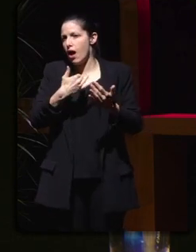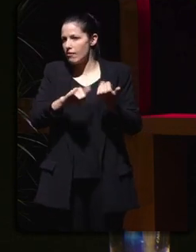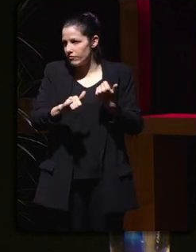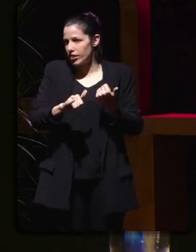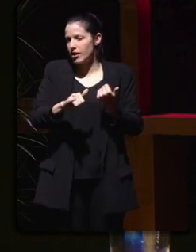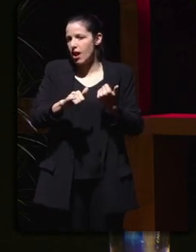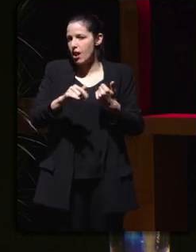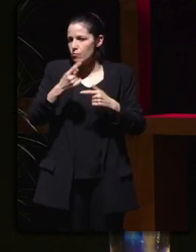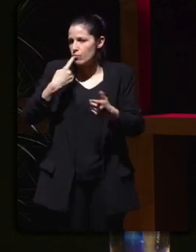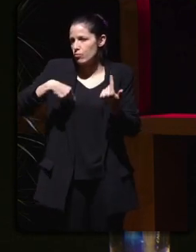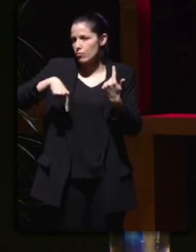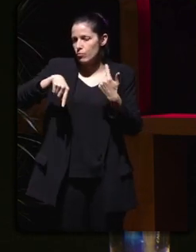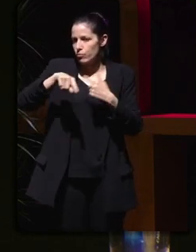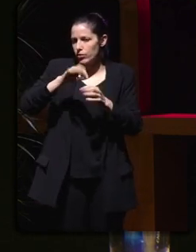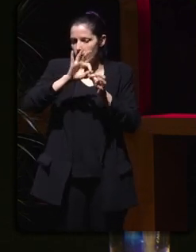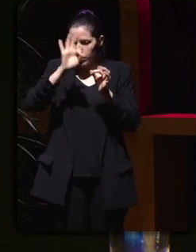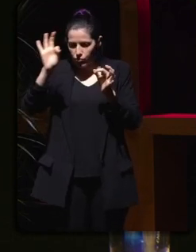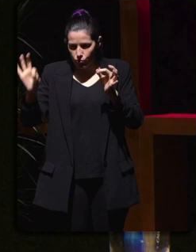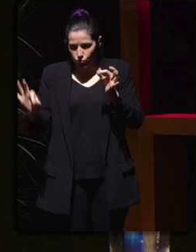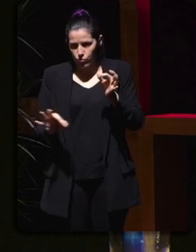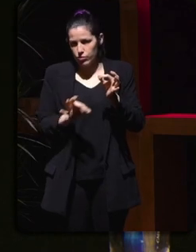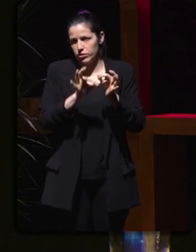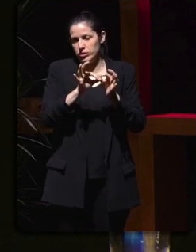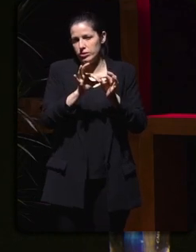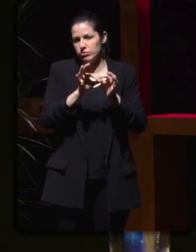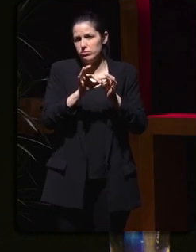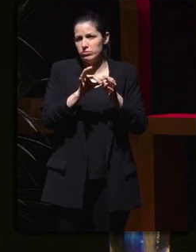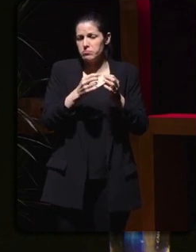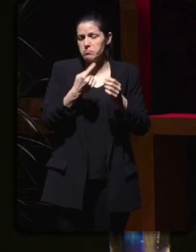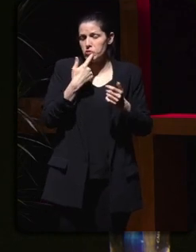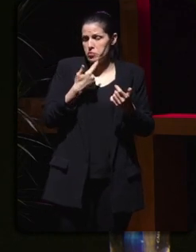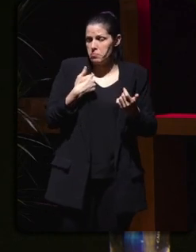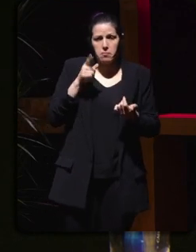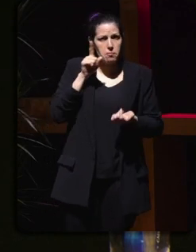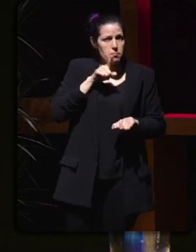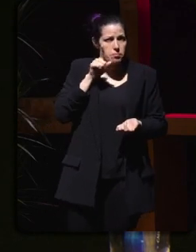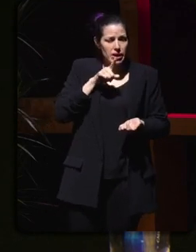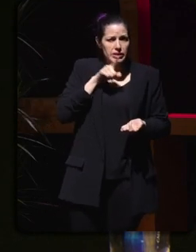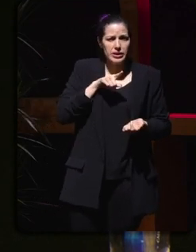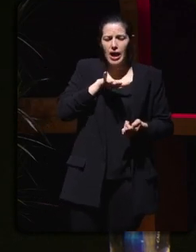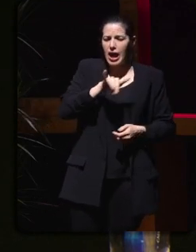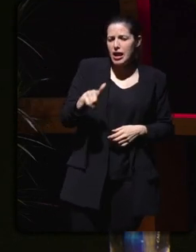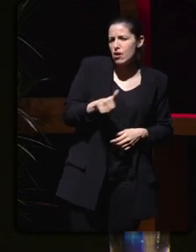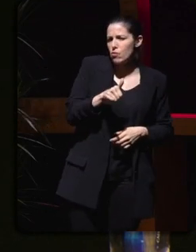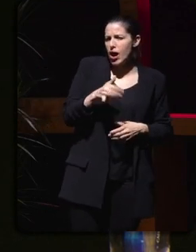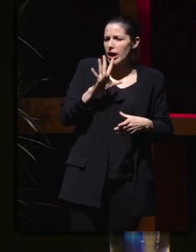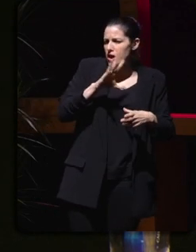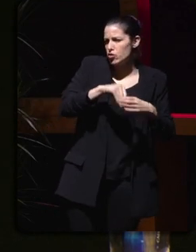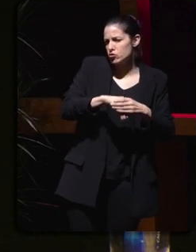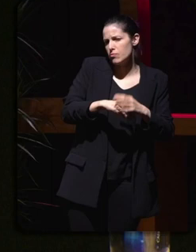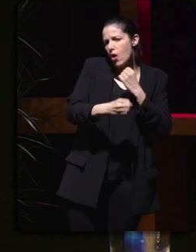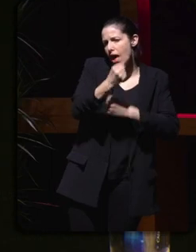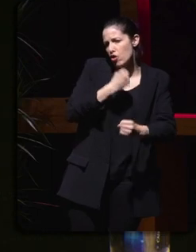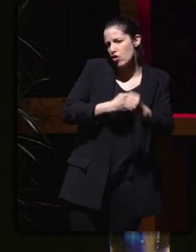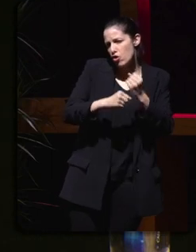todo el tiempo así que nos dicen Esa mentira nos dicen que el lenguaje inclusivo va contra la economía del lenguaje en